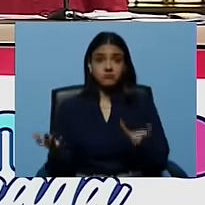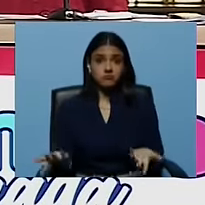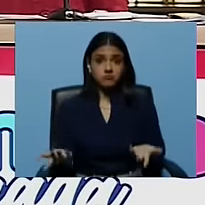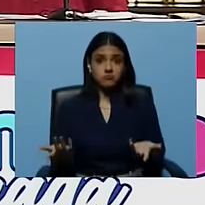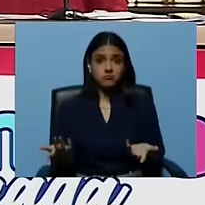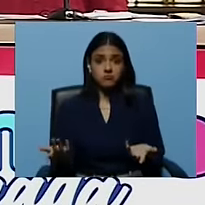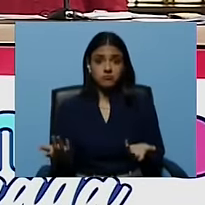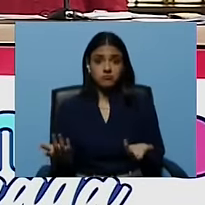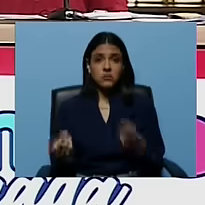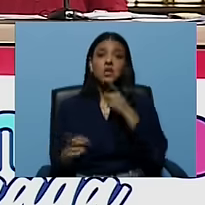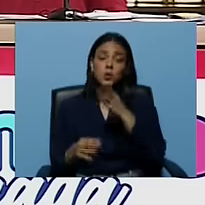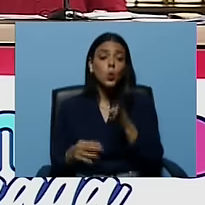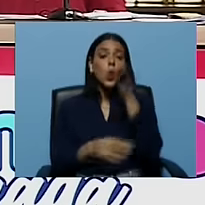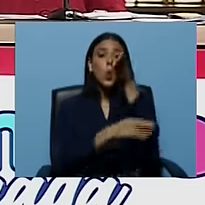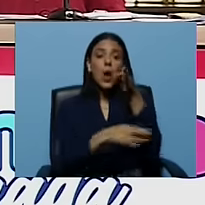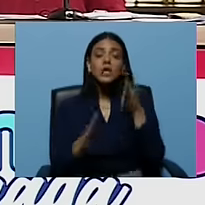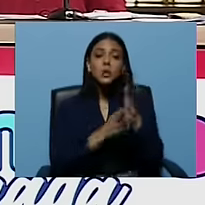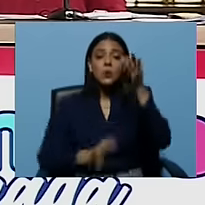y vas a un tribunal.